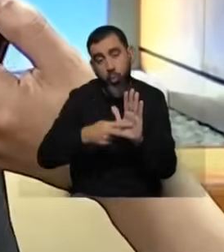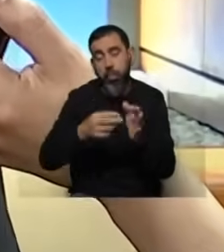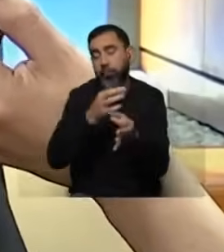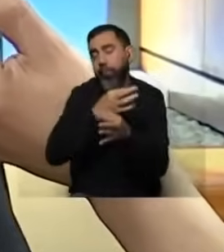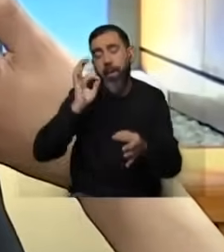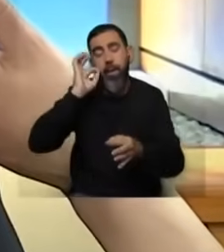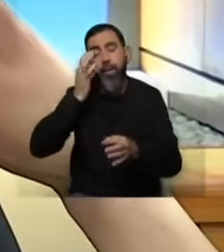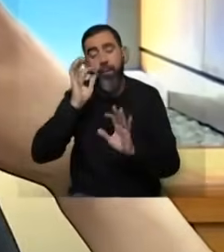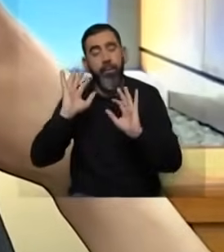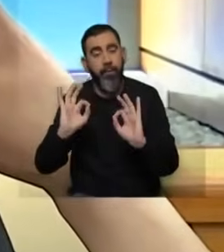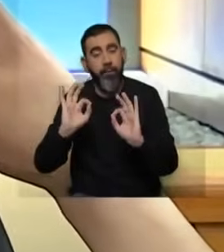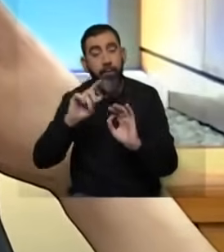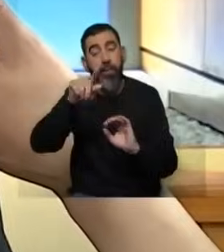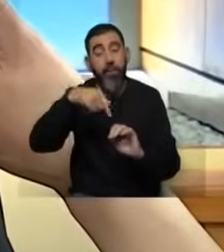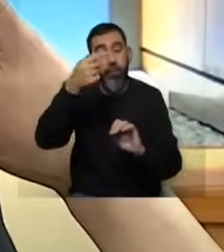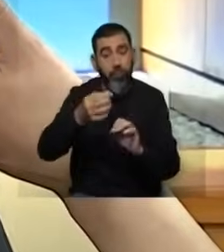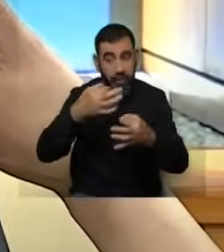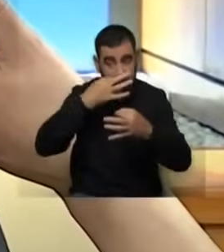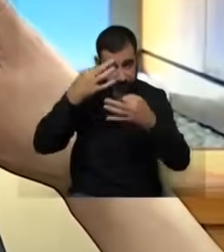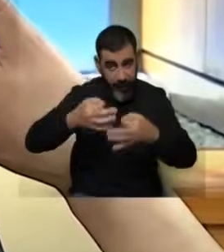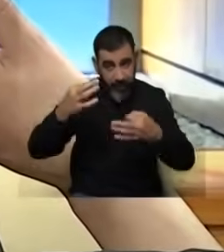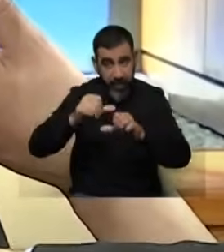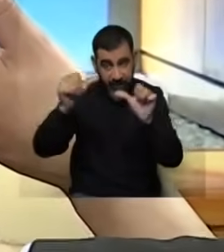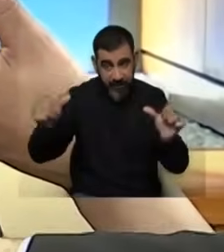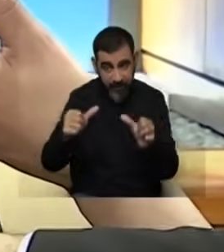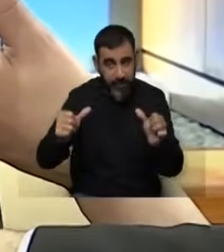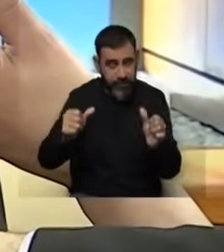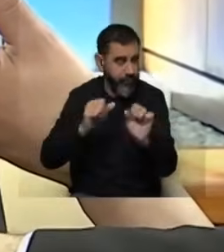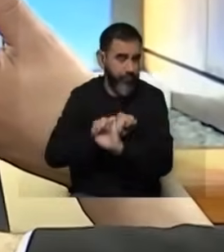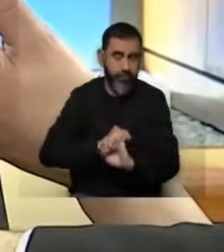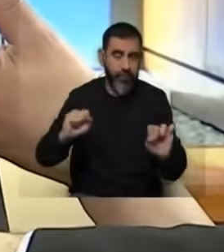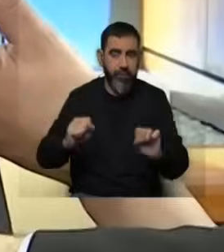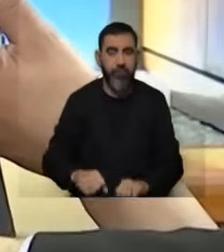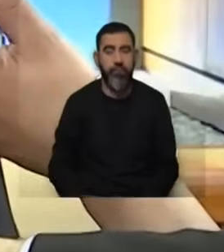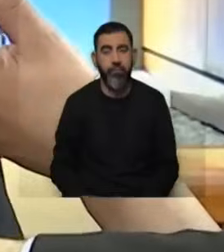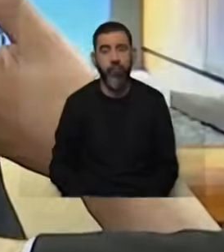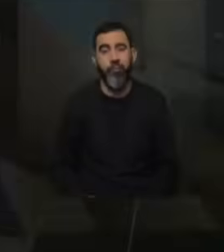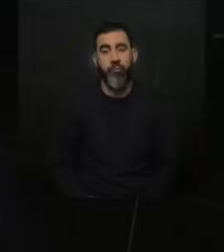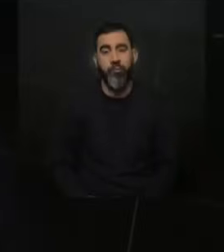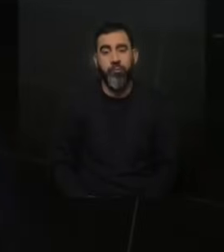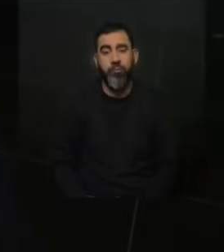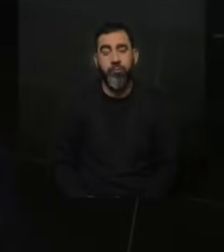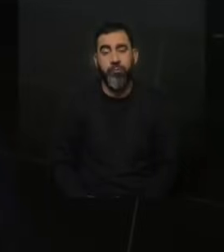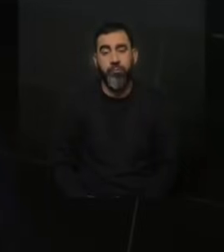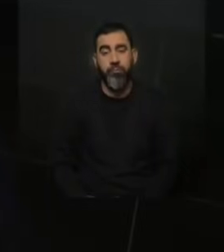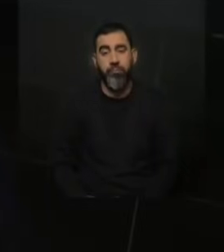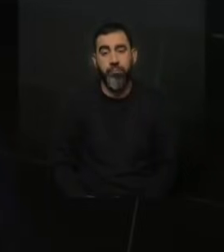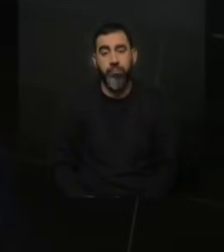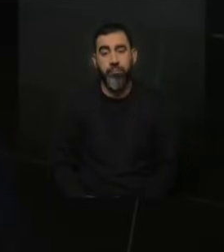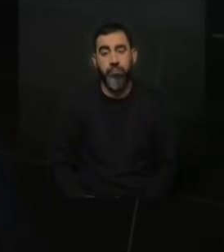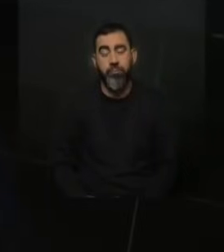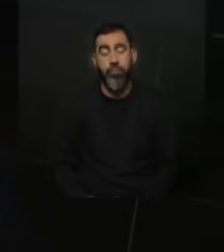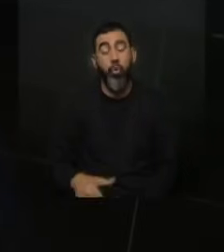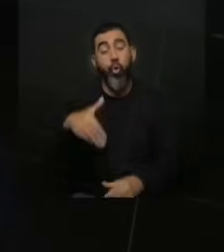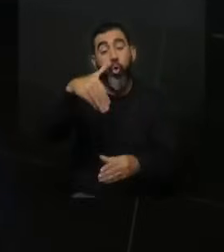bonita eh luego eso lleve que en la práctica su implementación sea de inmediato bueno en este marco la